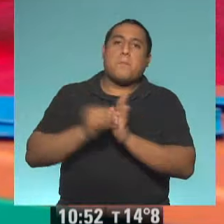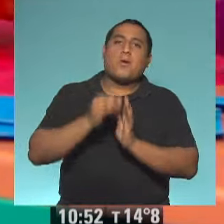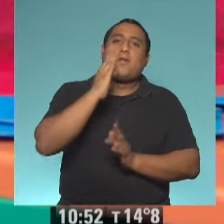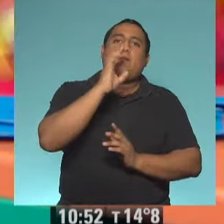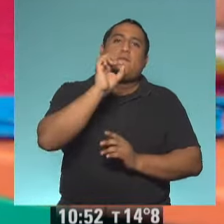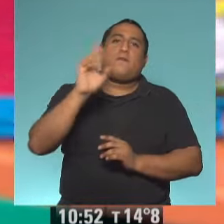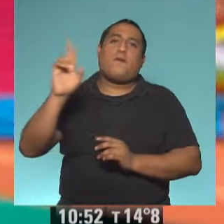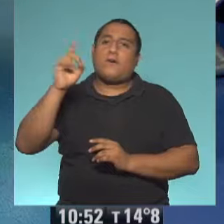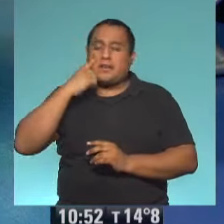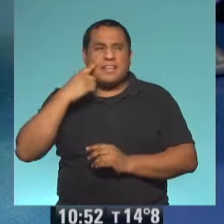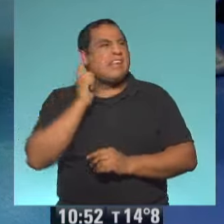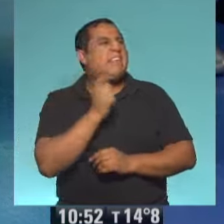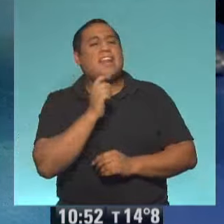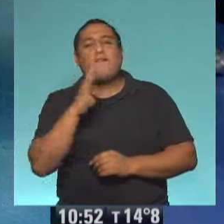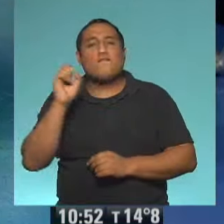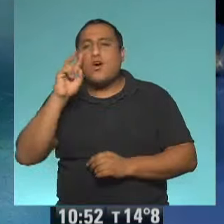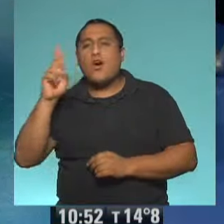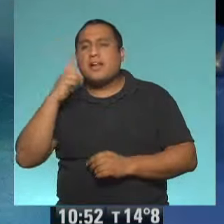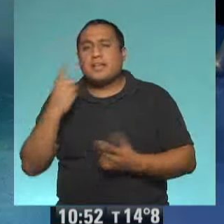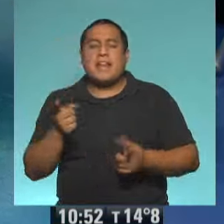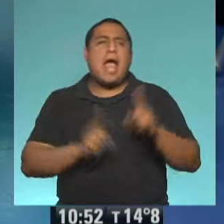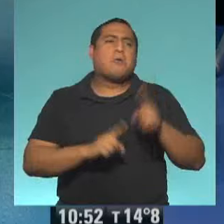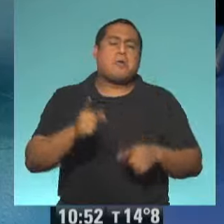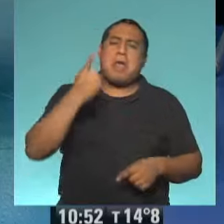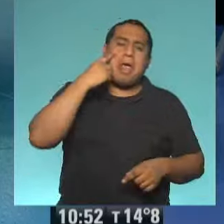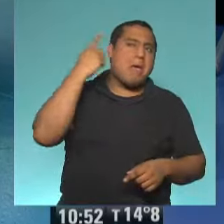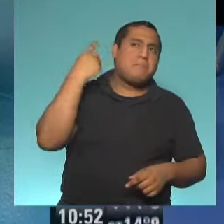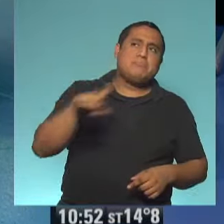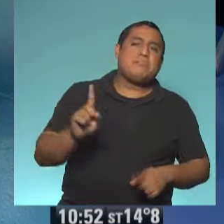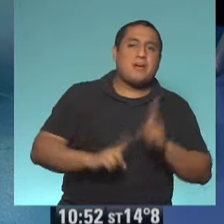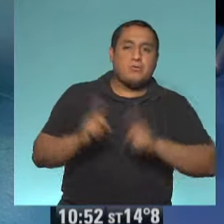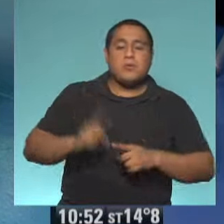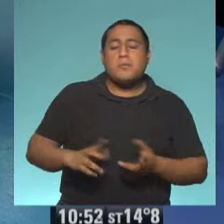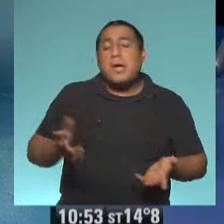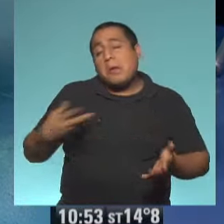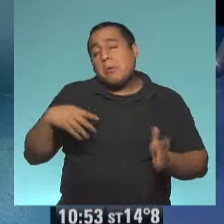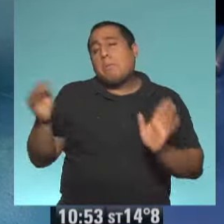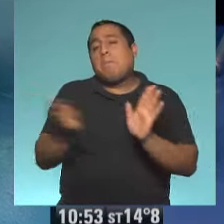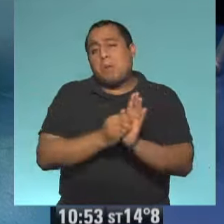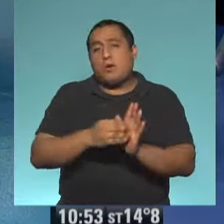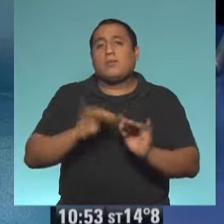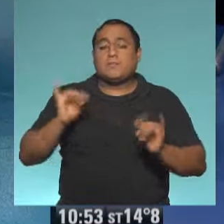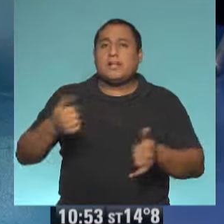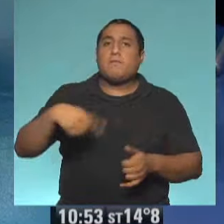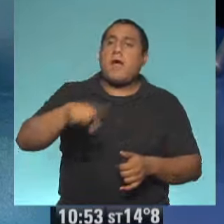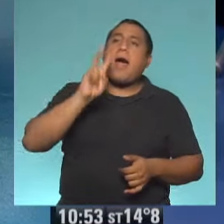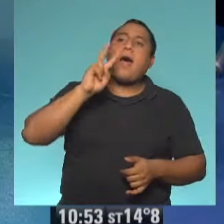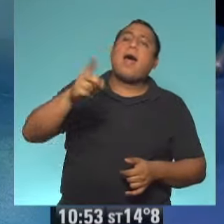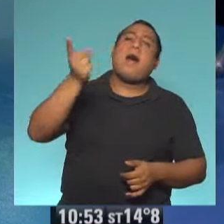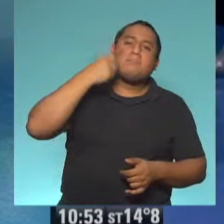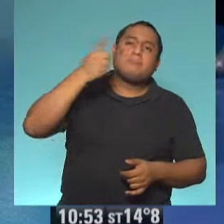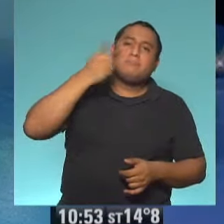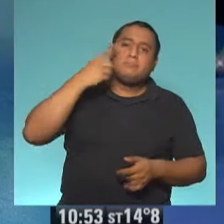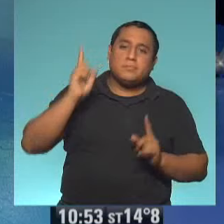también. Bueno, dibujalo. ¿Quién es Borri? Hay chicos que ni lo conocen a Borri. Bueno, pero por eso lo pongo, porque también lo identifica en la